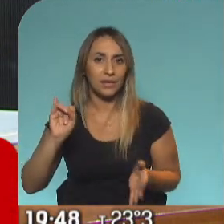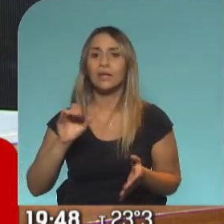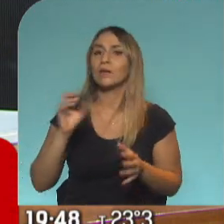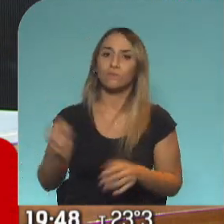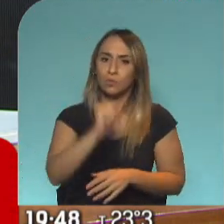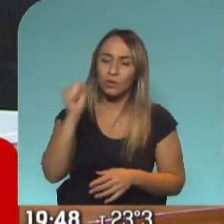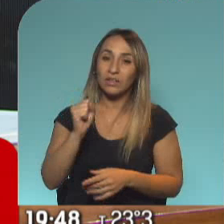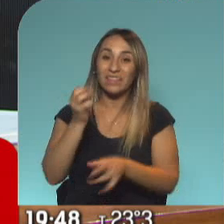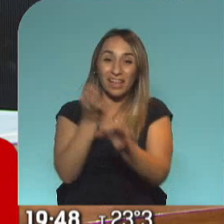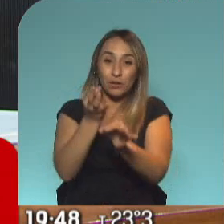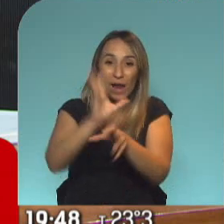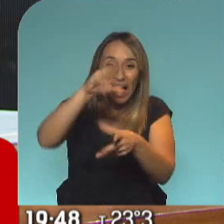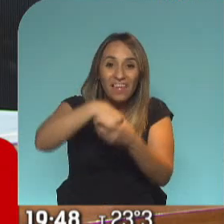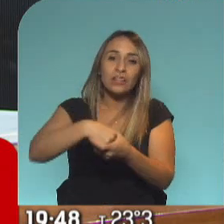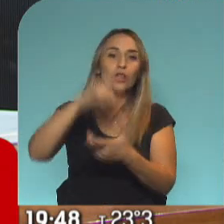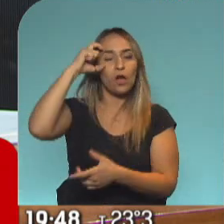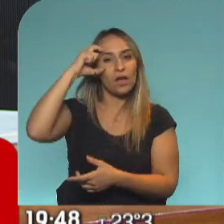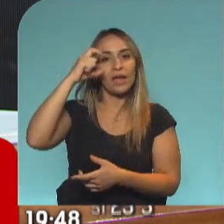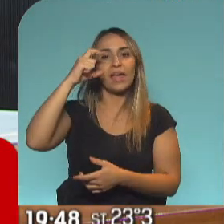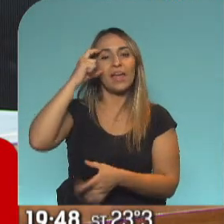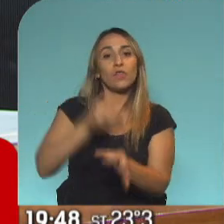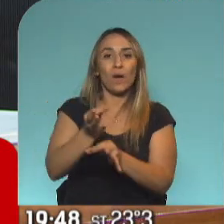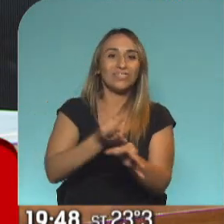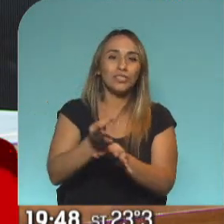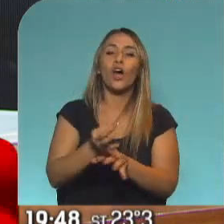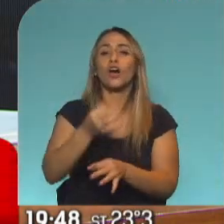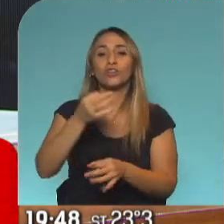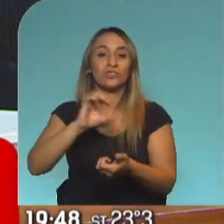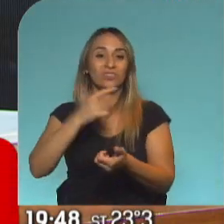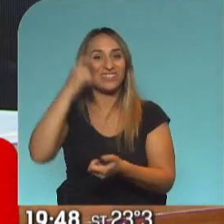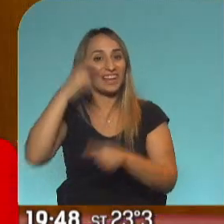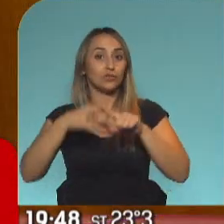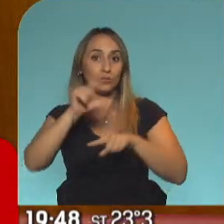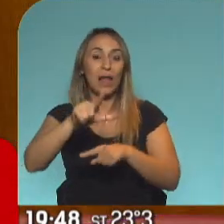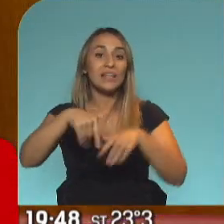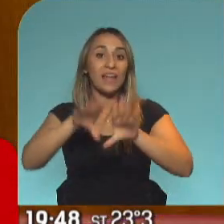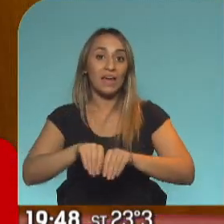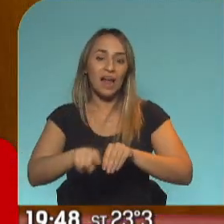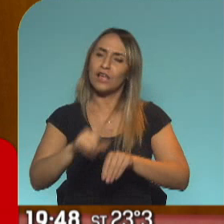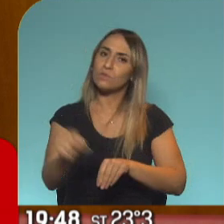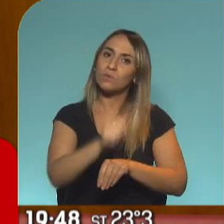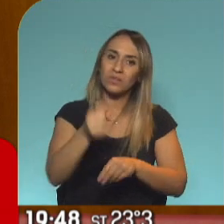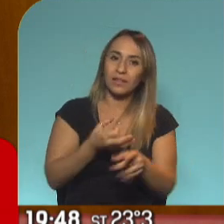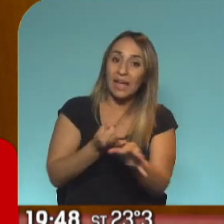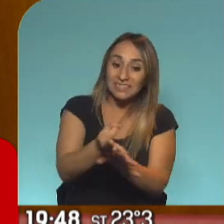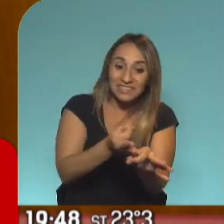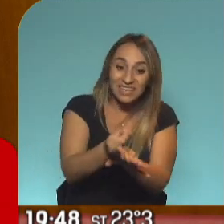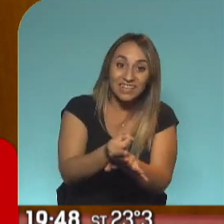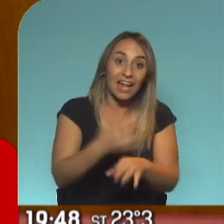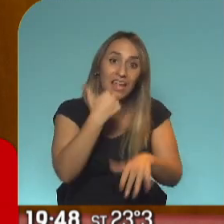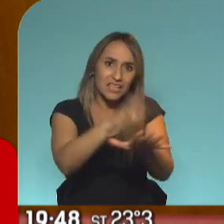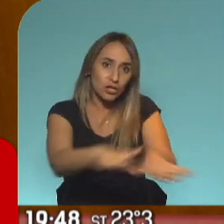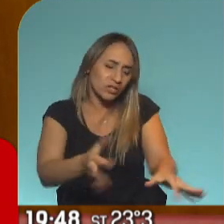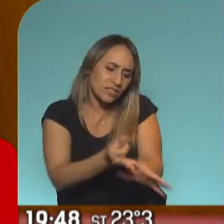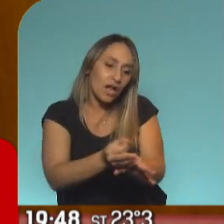educación sexual integral que ayuda muchas veces a canalizar estos casos. Sí, lo importante que es enseñarle a nuestros hijos que sus partes íntimas no tienen que